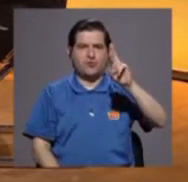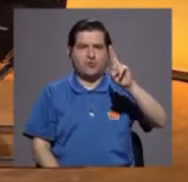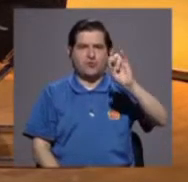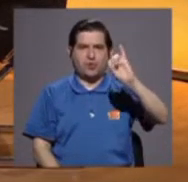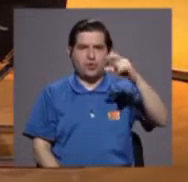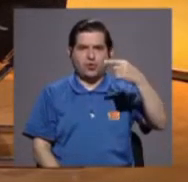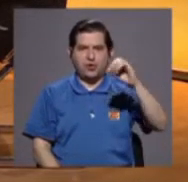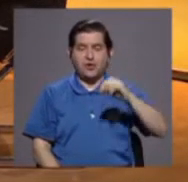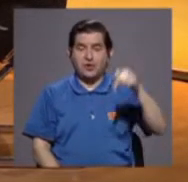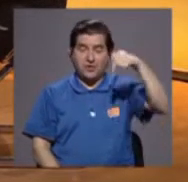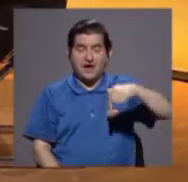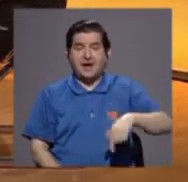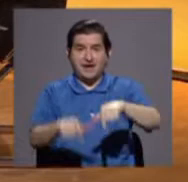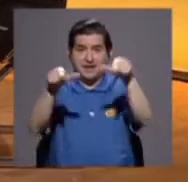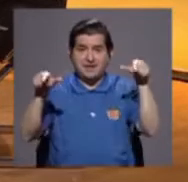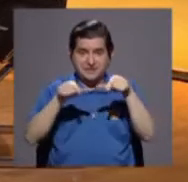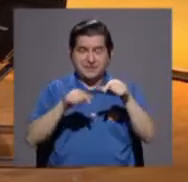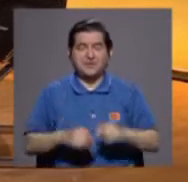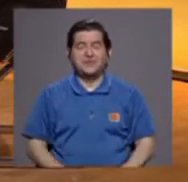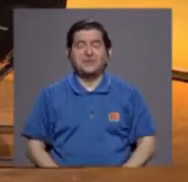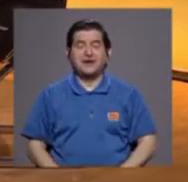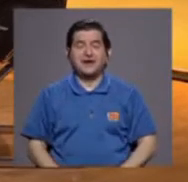Océano Pacífico.